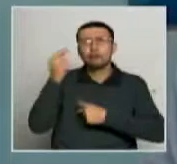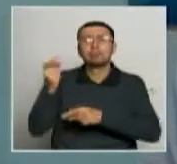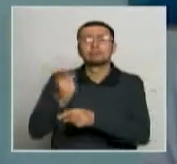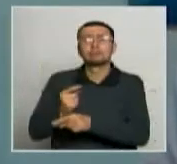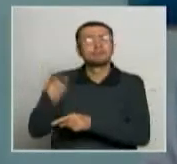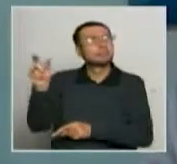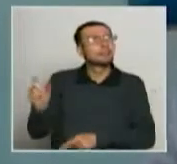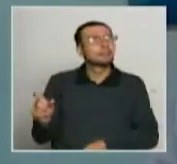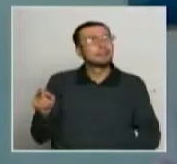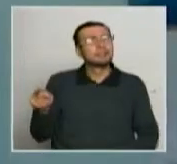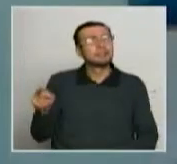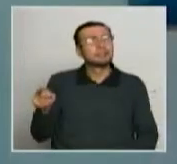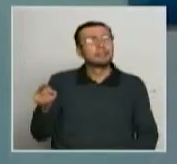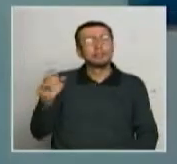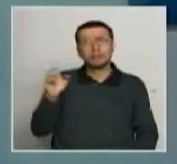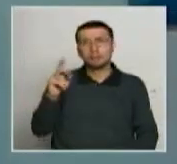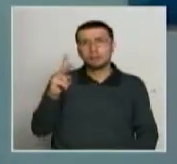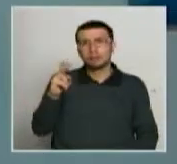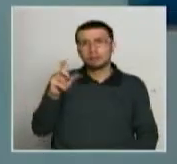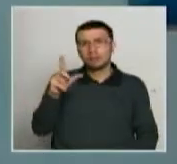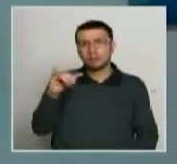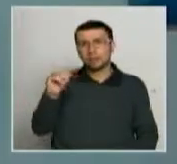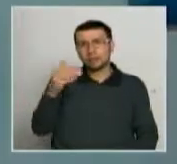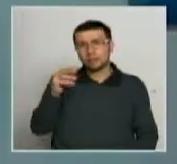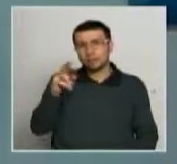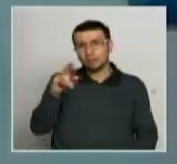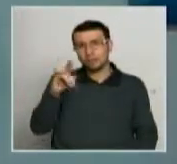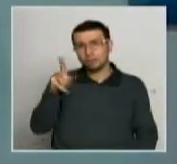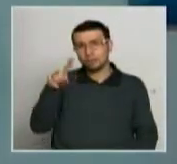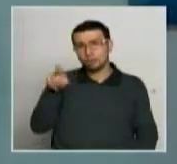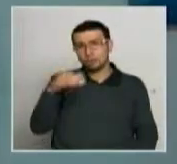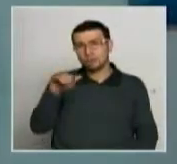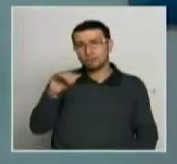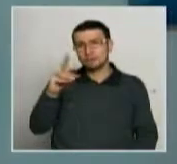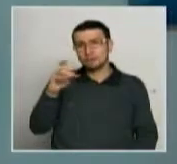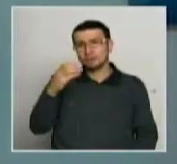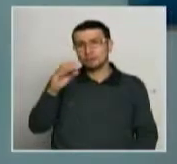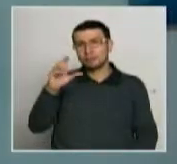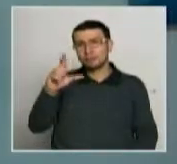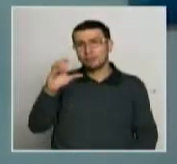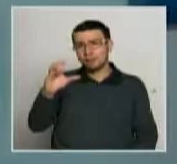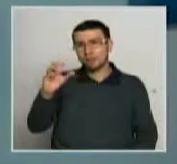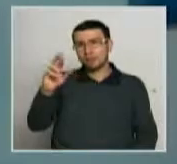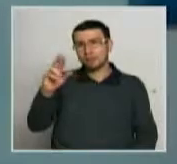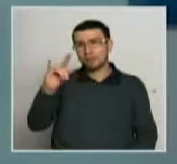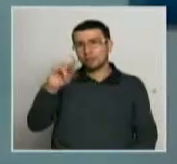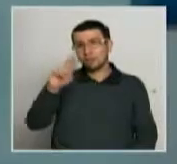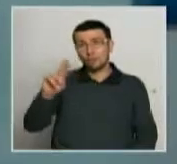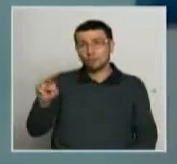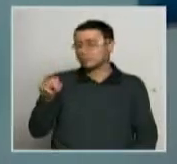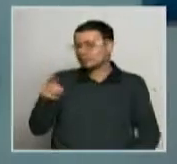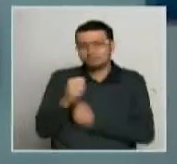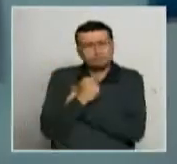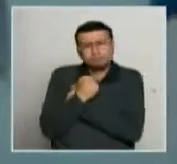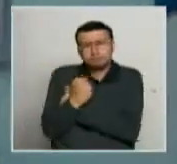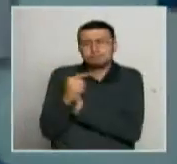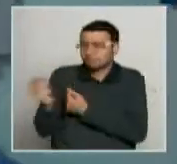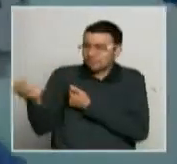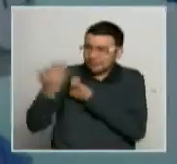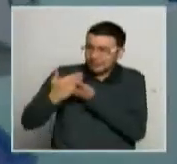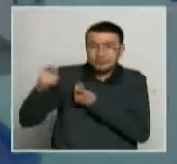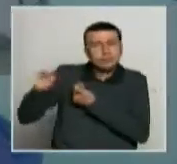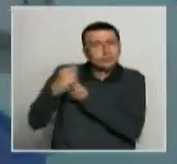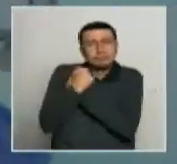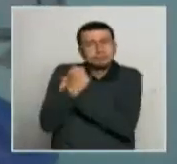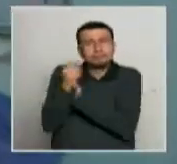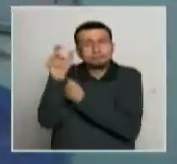con doña Evelia Rusi de Cruz, una paciente muy querida por nosotros en nuestro parque médico en la Pradera en